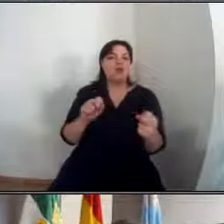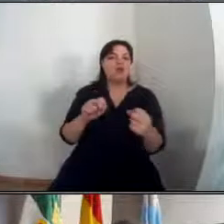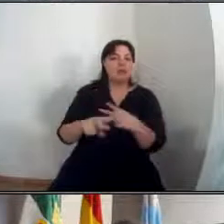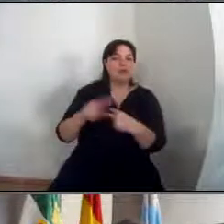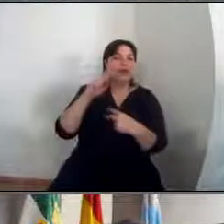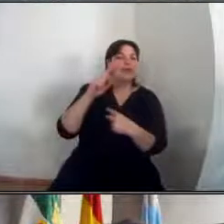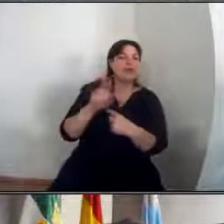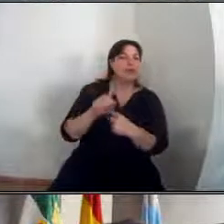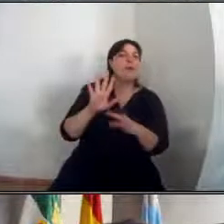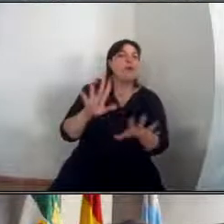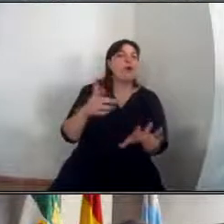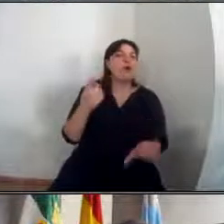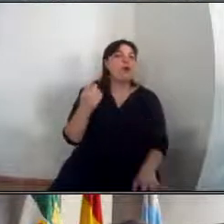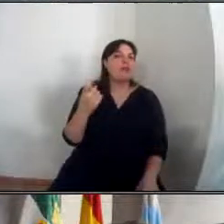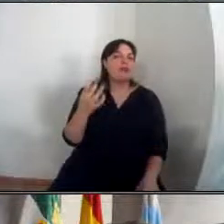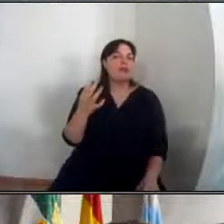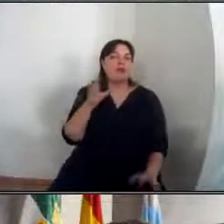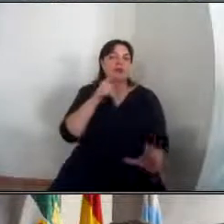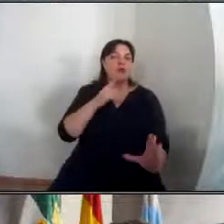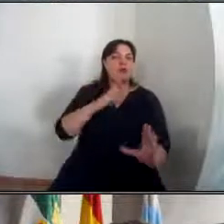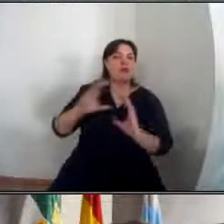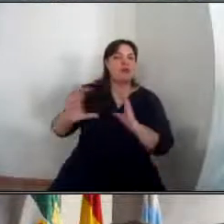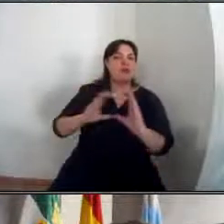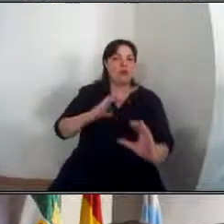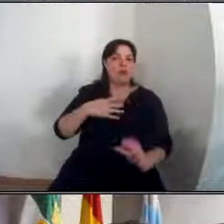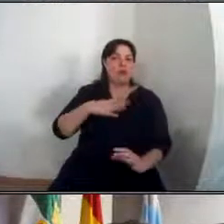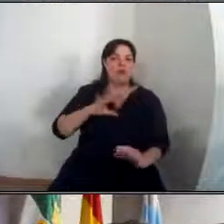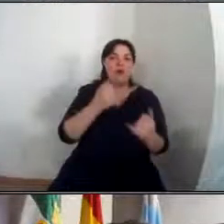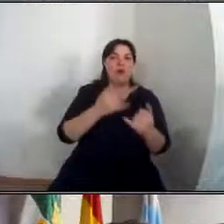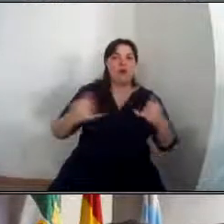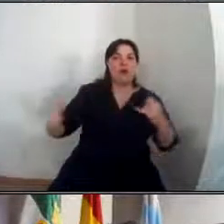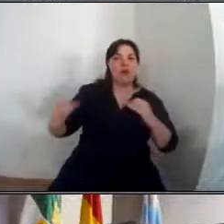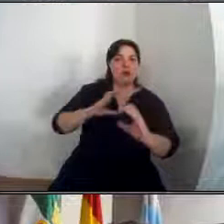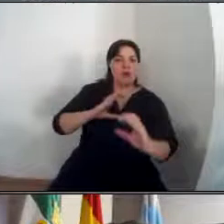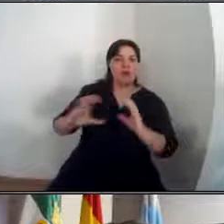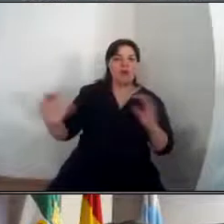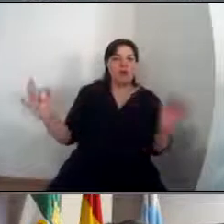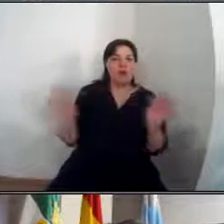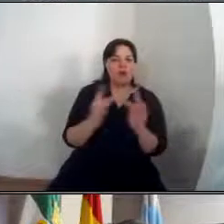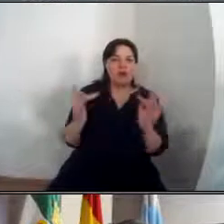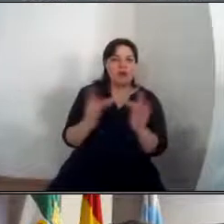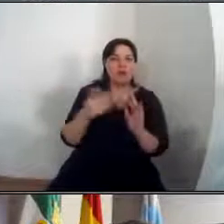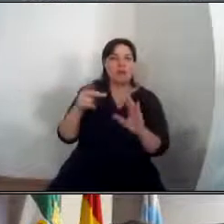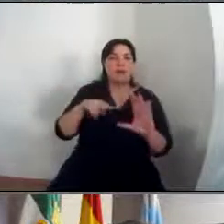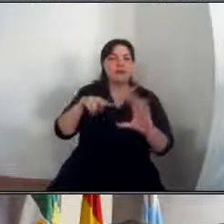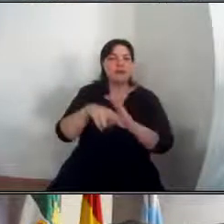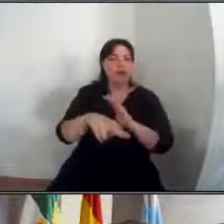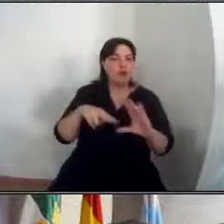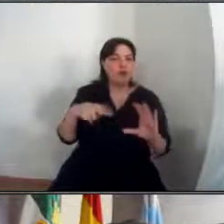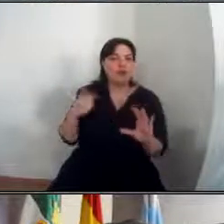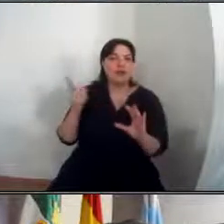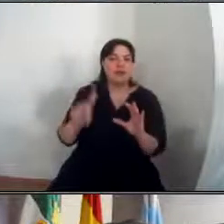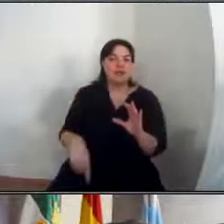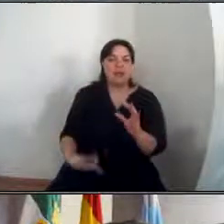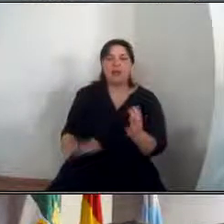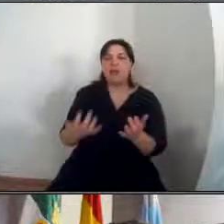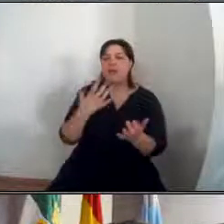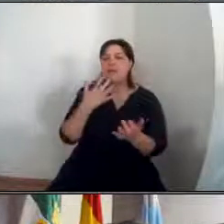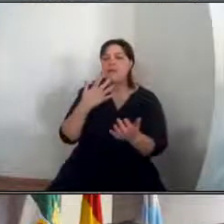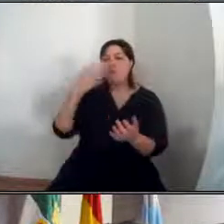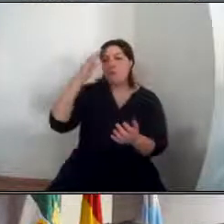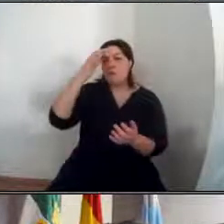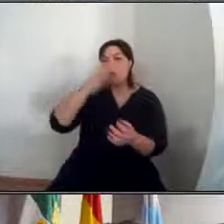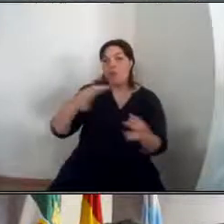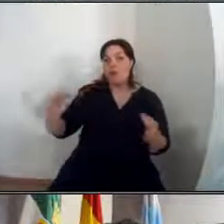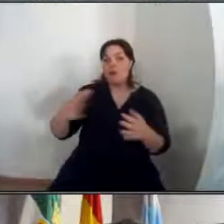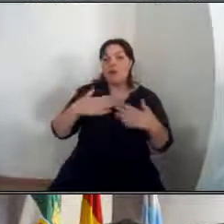para poder comunicarnos. Me refiero a la conectividad, a la fibra óptica, para que desde cualquier municipio